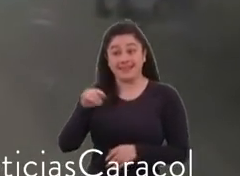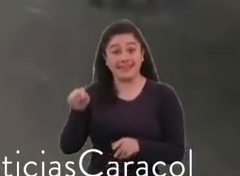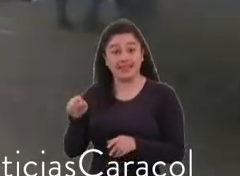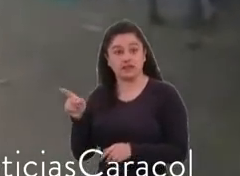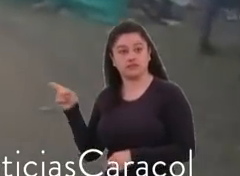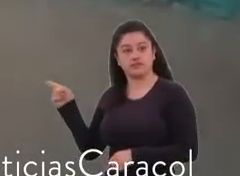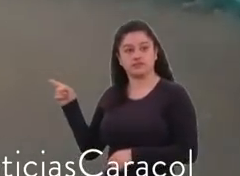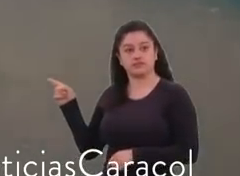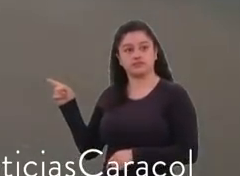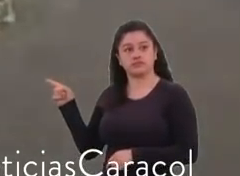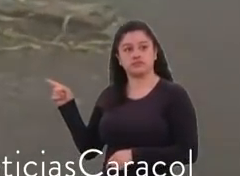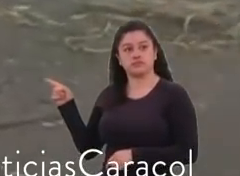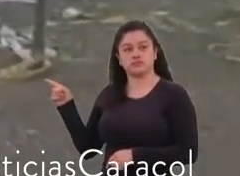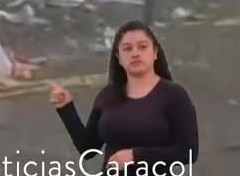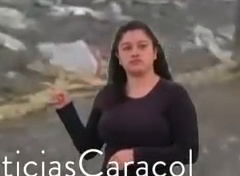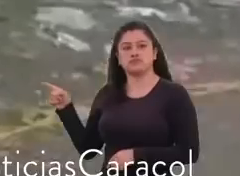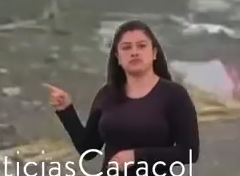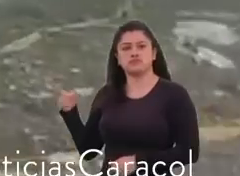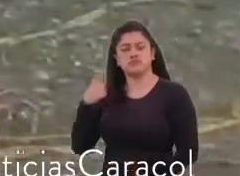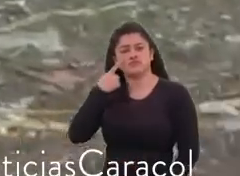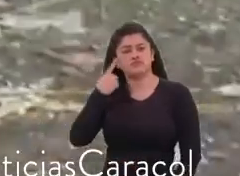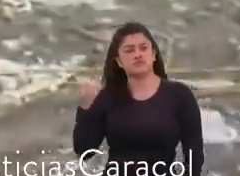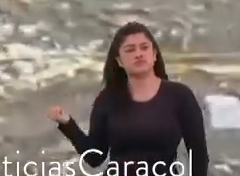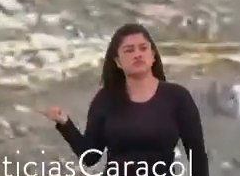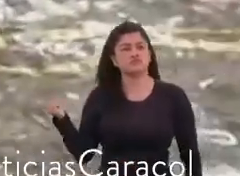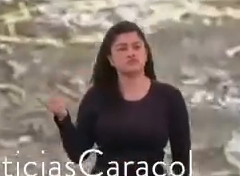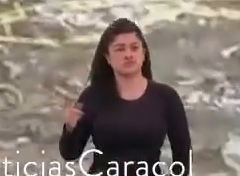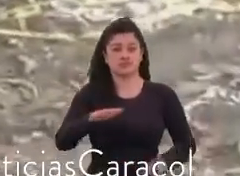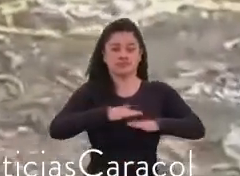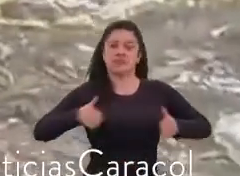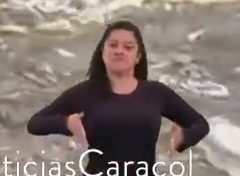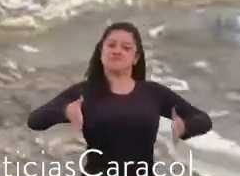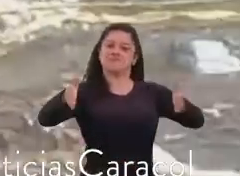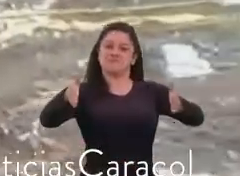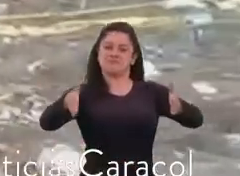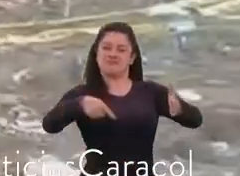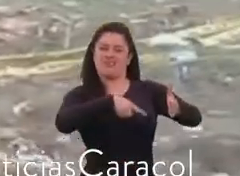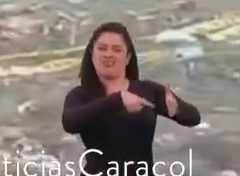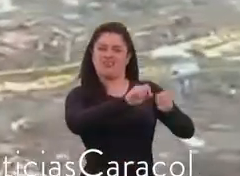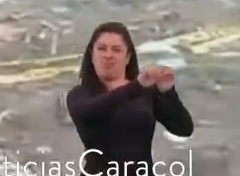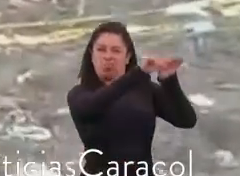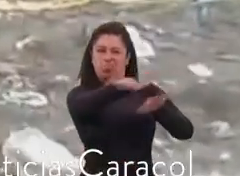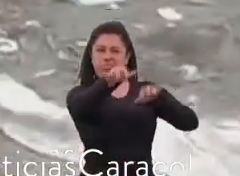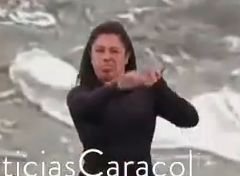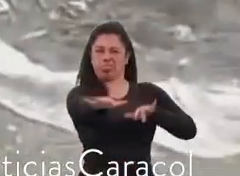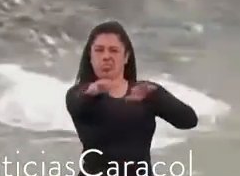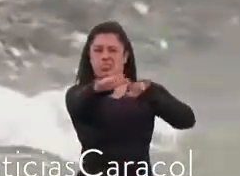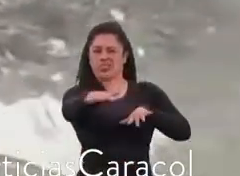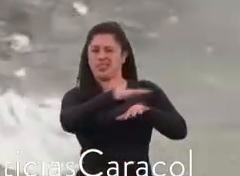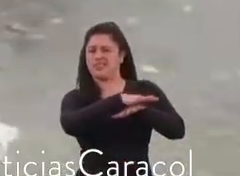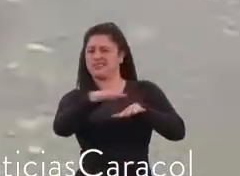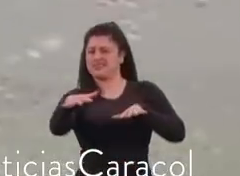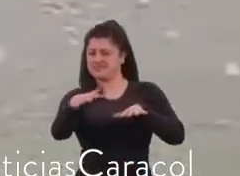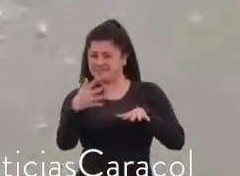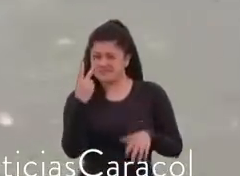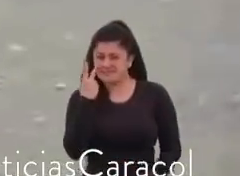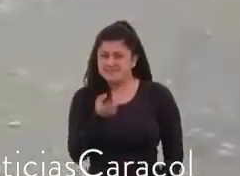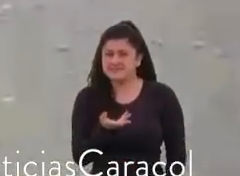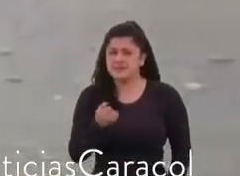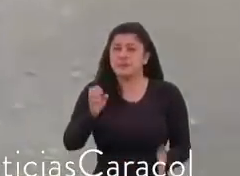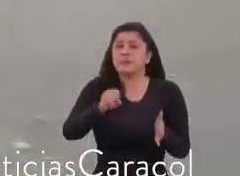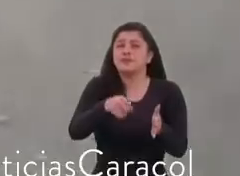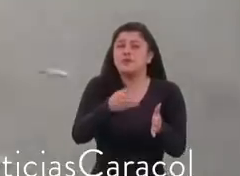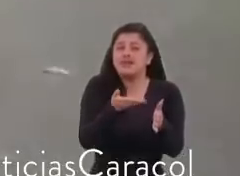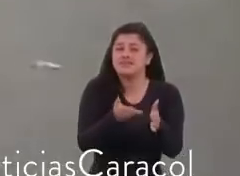Pero más que todo, vea la vía al cielo, vea. Este es el botadero de basura, vea la basura como está acá afuera. Vea cómo